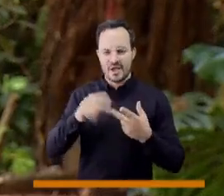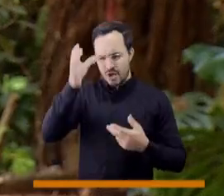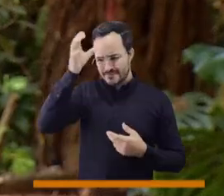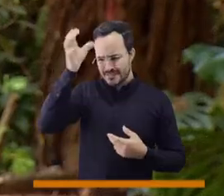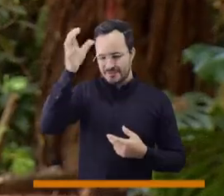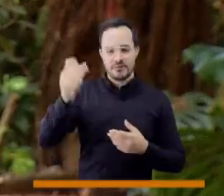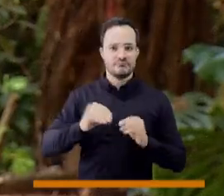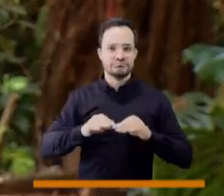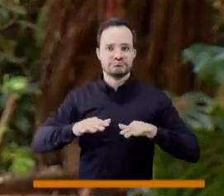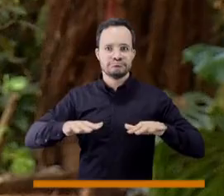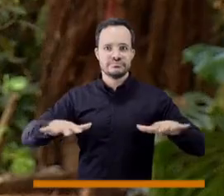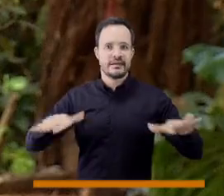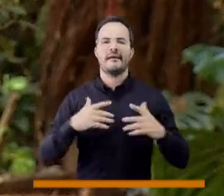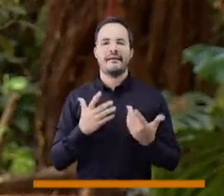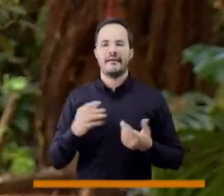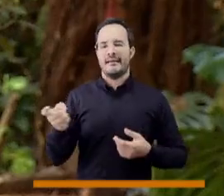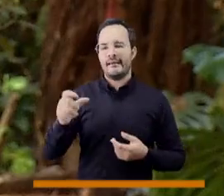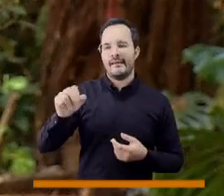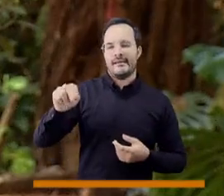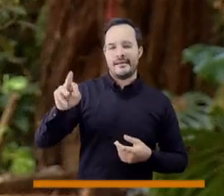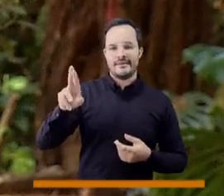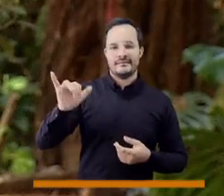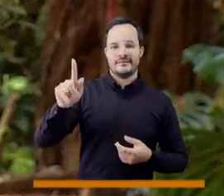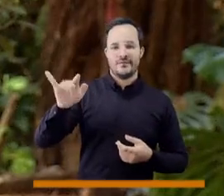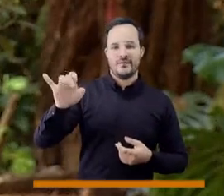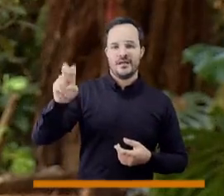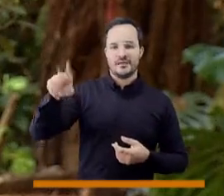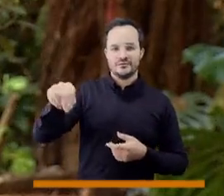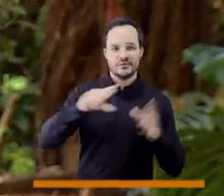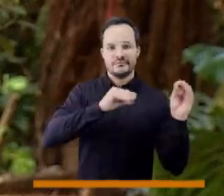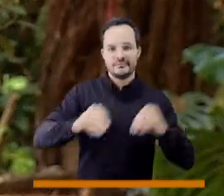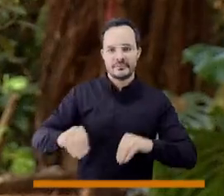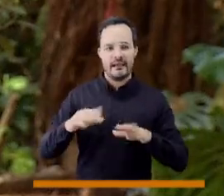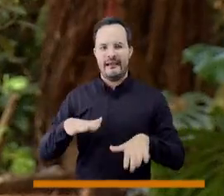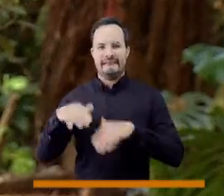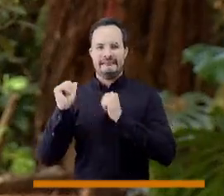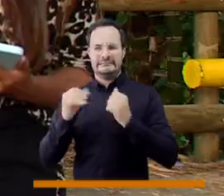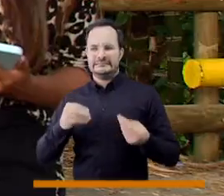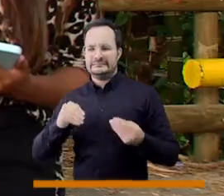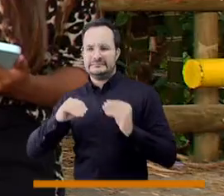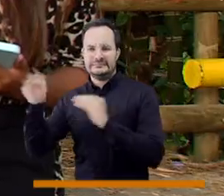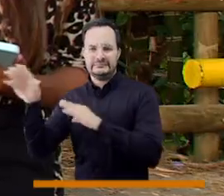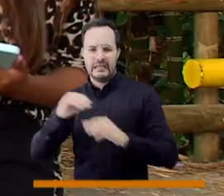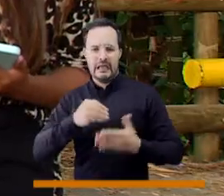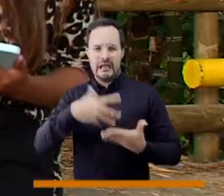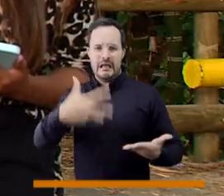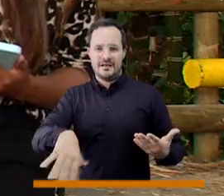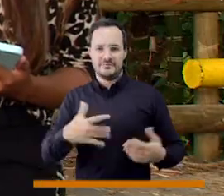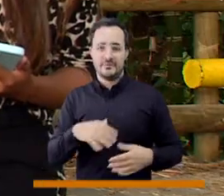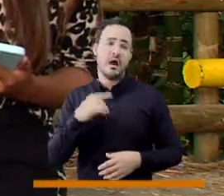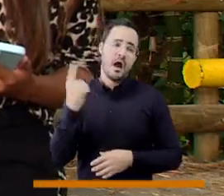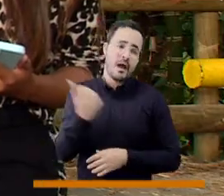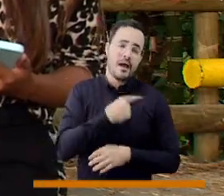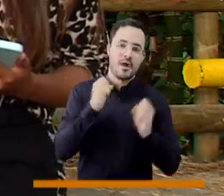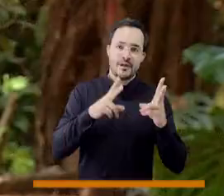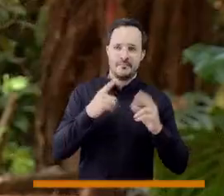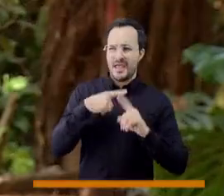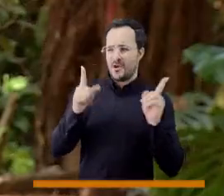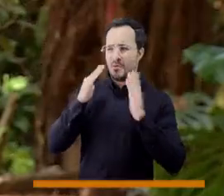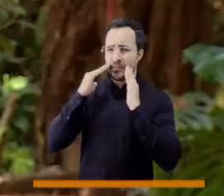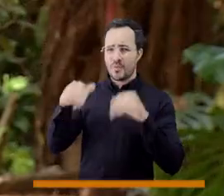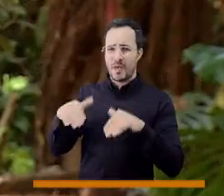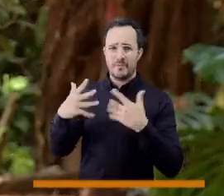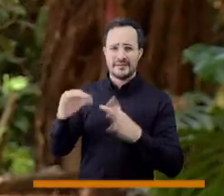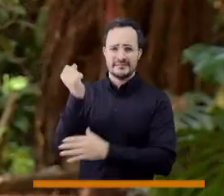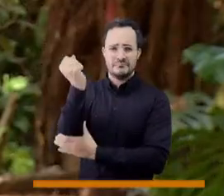una palabra de que todo el mundo está hablando hoy en día, de gentrificación. Obviamente Medellín es una ciudad muy atractiva para los turistas, pero en